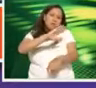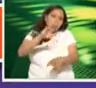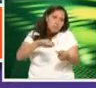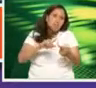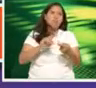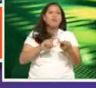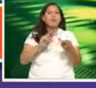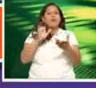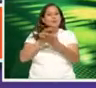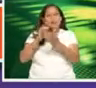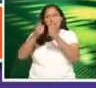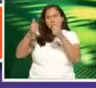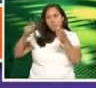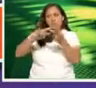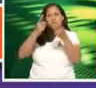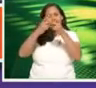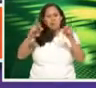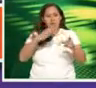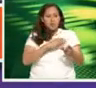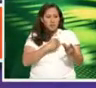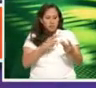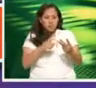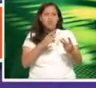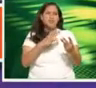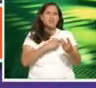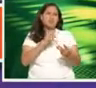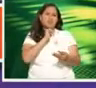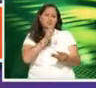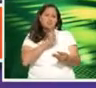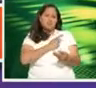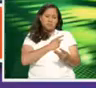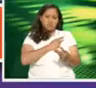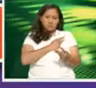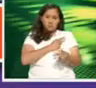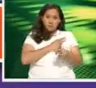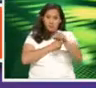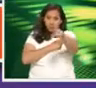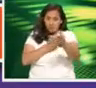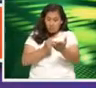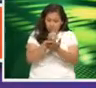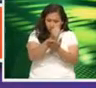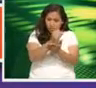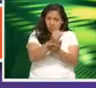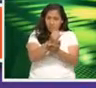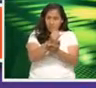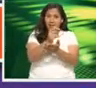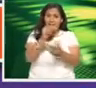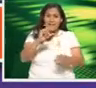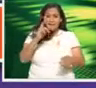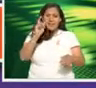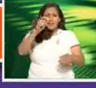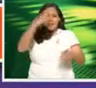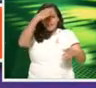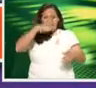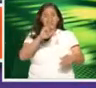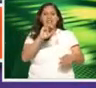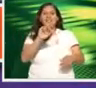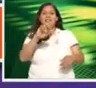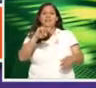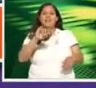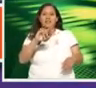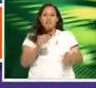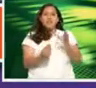ser un matrimonio, un divorcio, tener hijos, decidir no tener hijos, cada vez que tomas una resolución de vida, estás entrando a una nueva